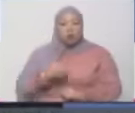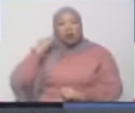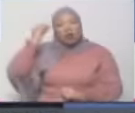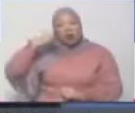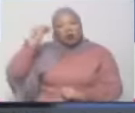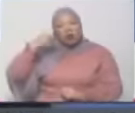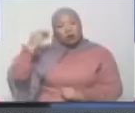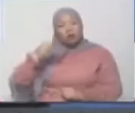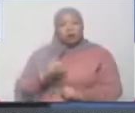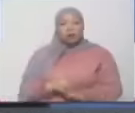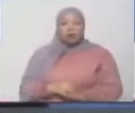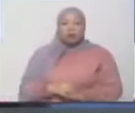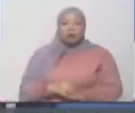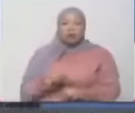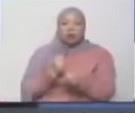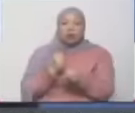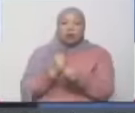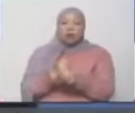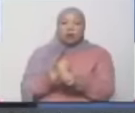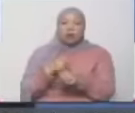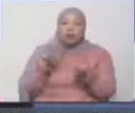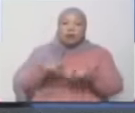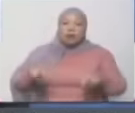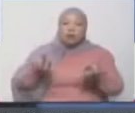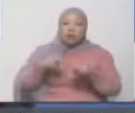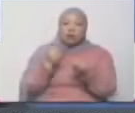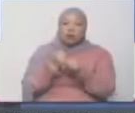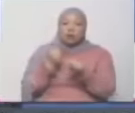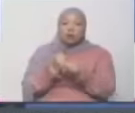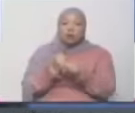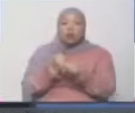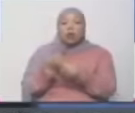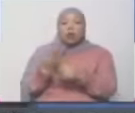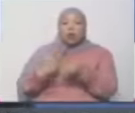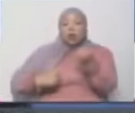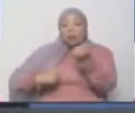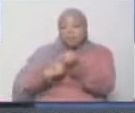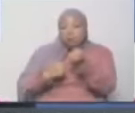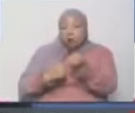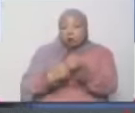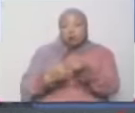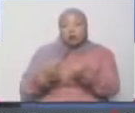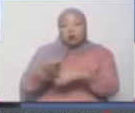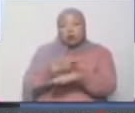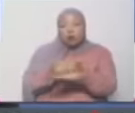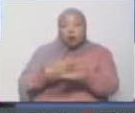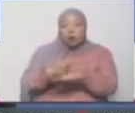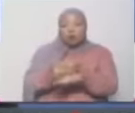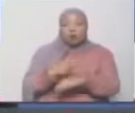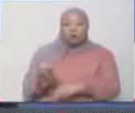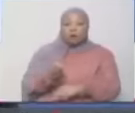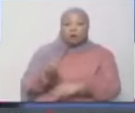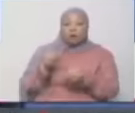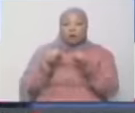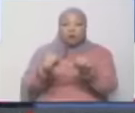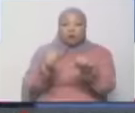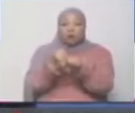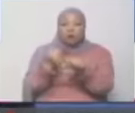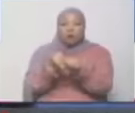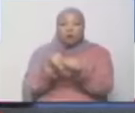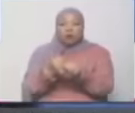modelo? A veces vemos que la investigación universitaria que cuenta con nuestra unidad de apoyo del Estado venezolano, precisamente para que se siga haciendo, nos decía la